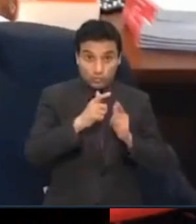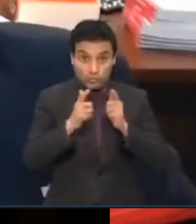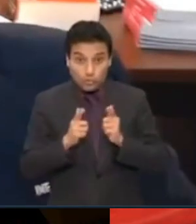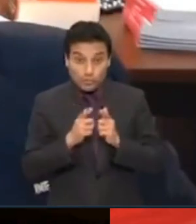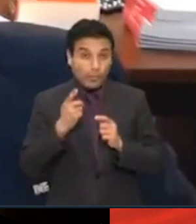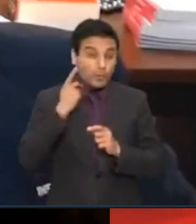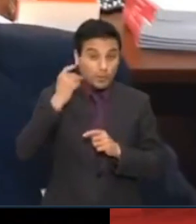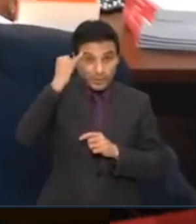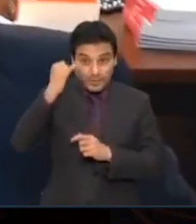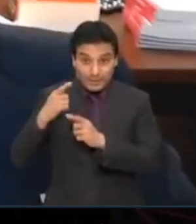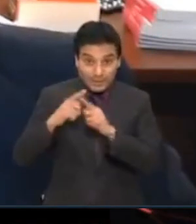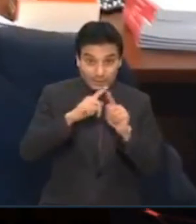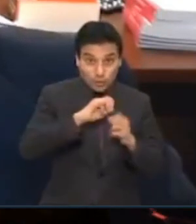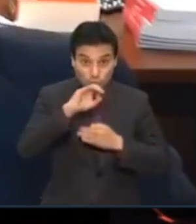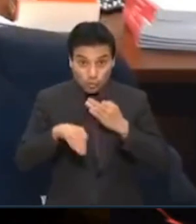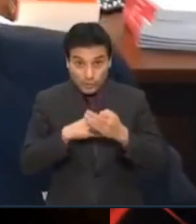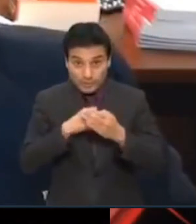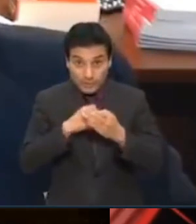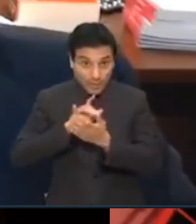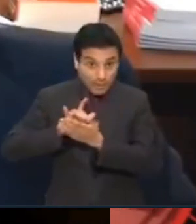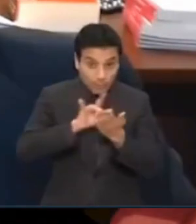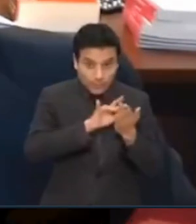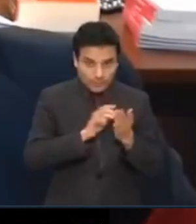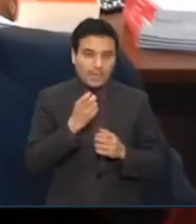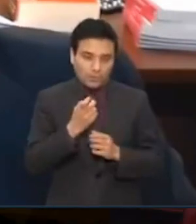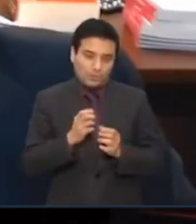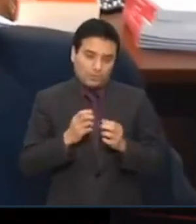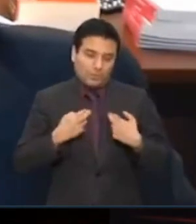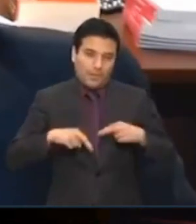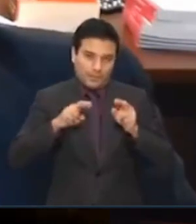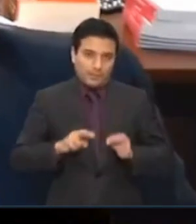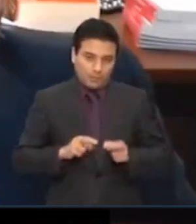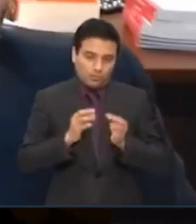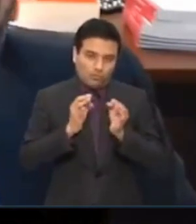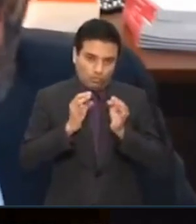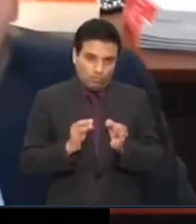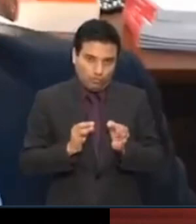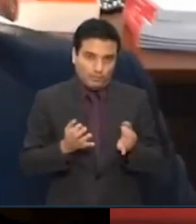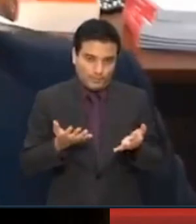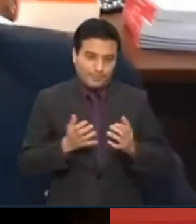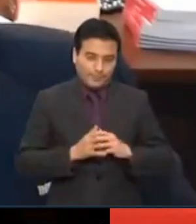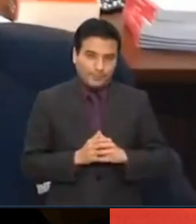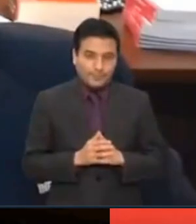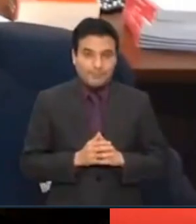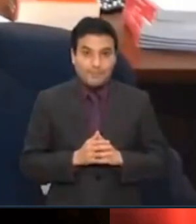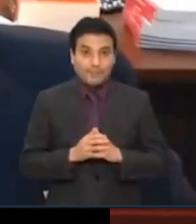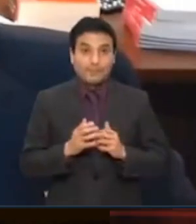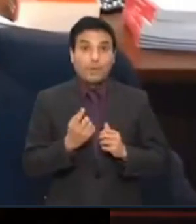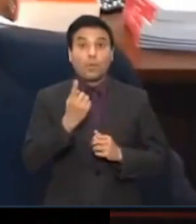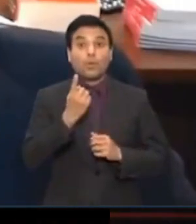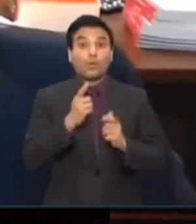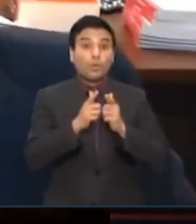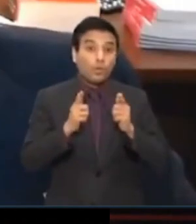y orientaciones políticas existentes en el país, considerando este de manera global, sin exclusiones y